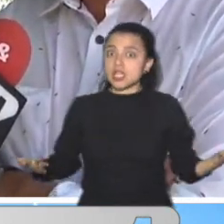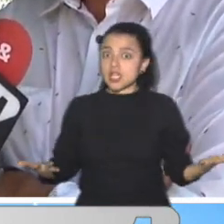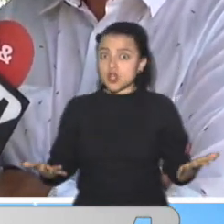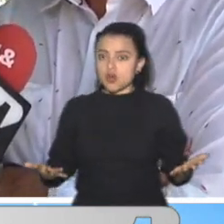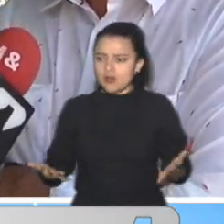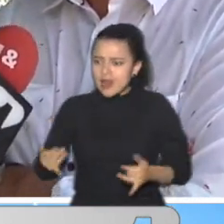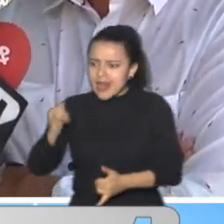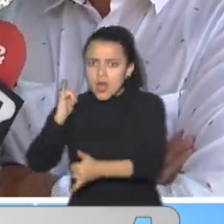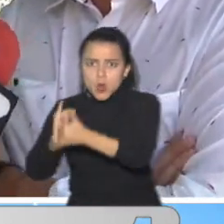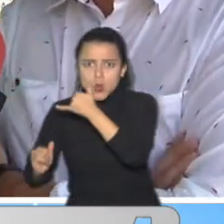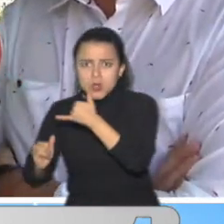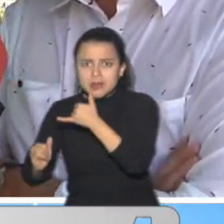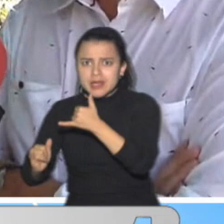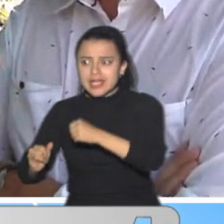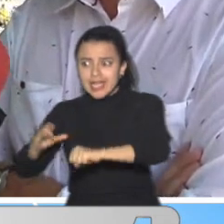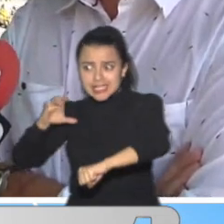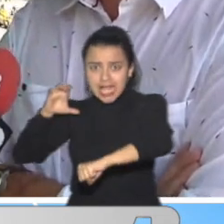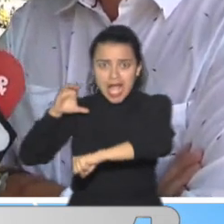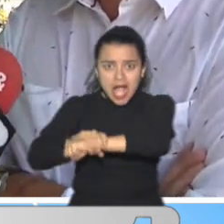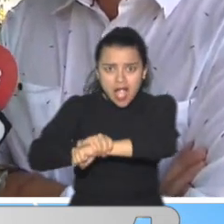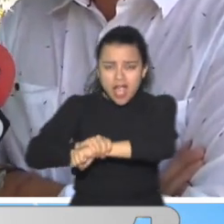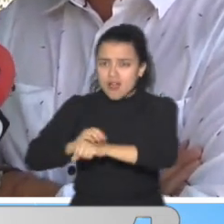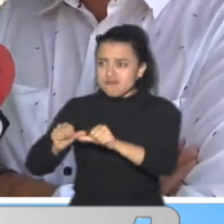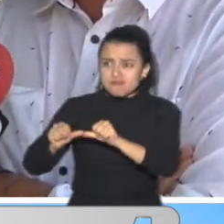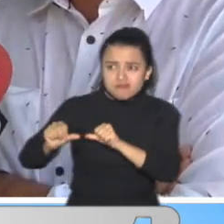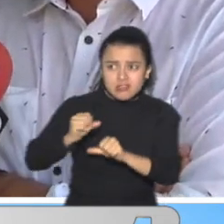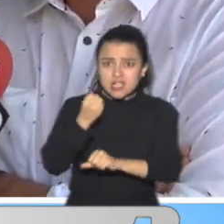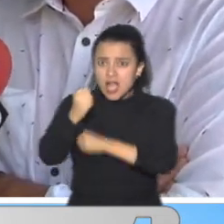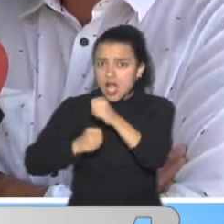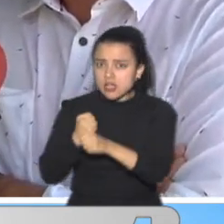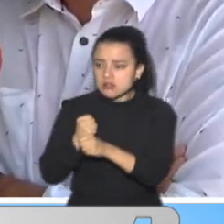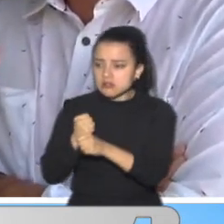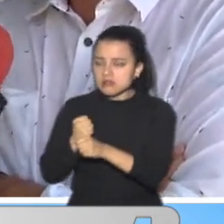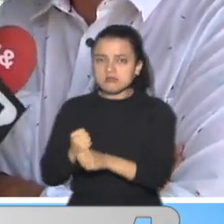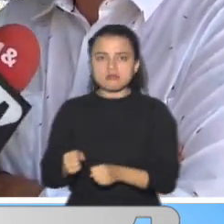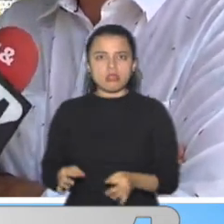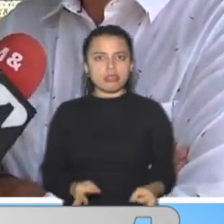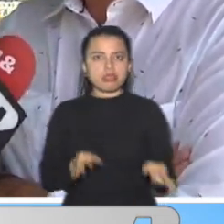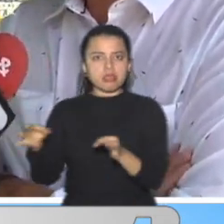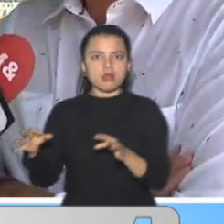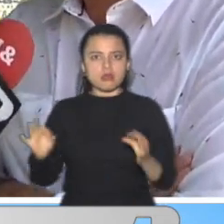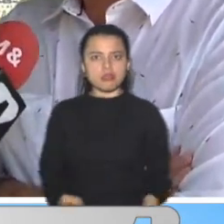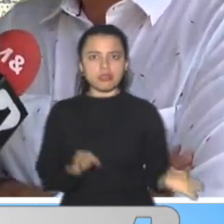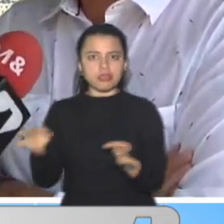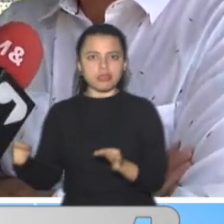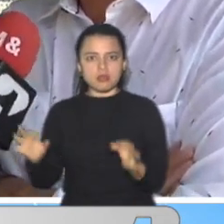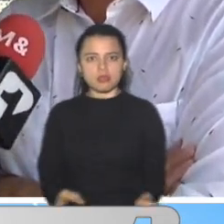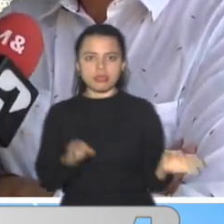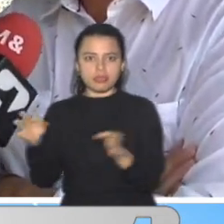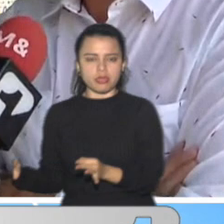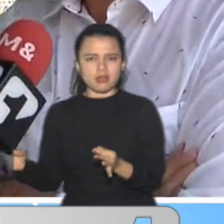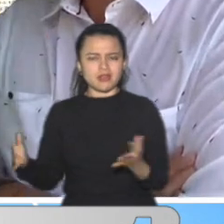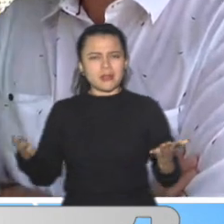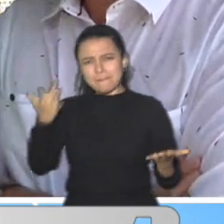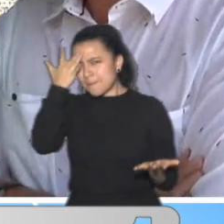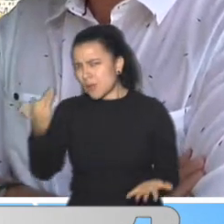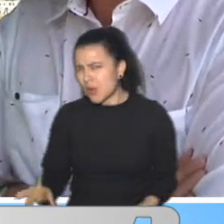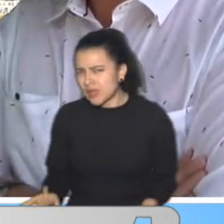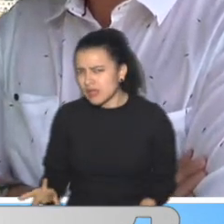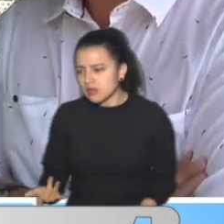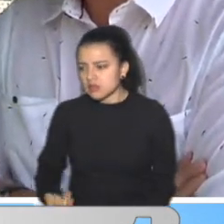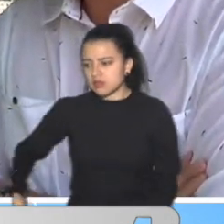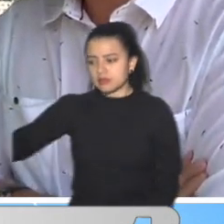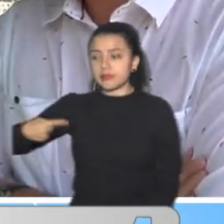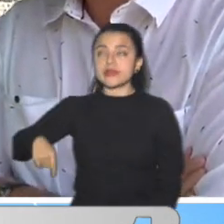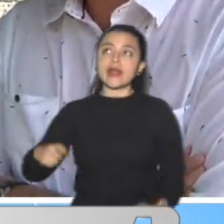desarrollarla aduciendo fallas en la conexión por parte del penal para que el señor manolo se haga presente en las diligencias abogado es